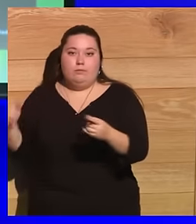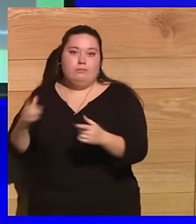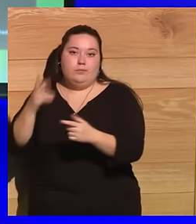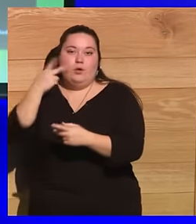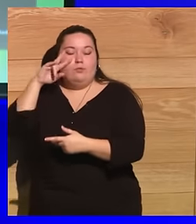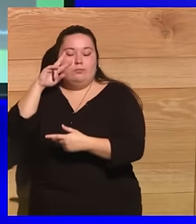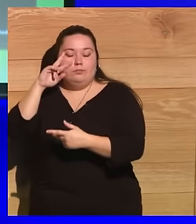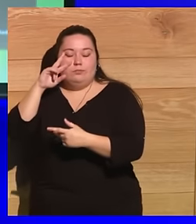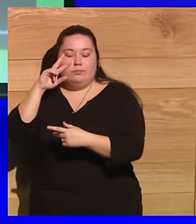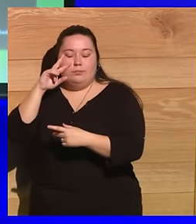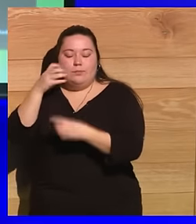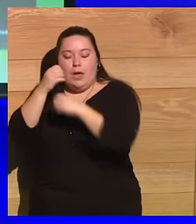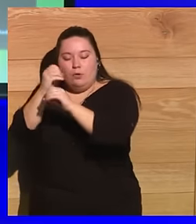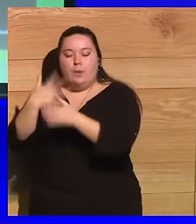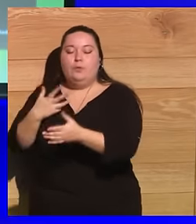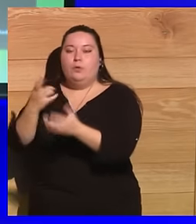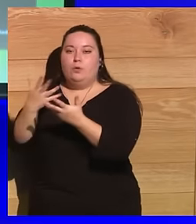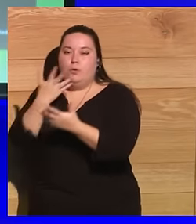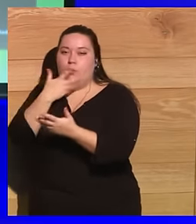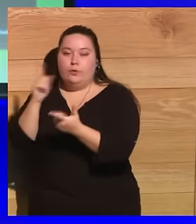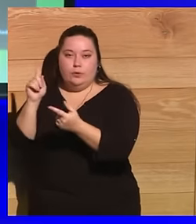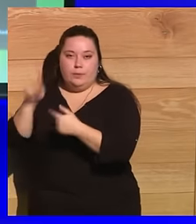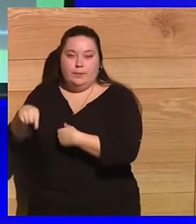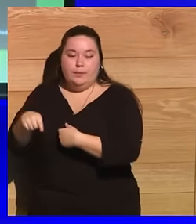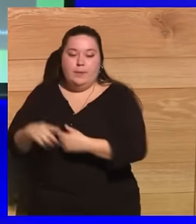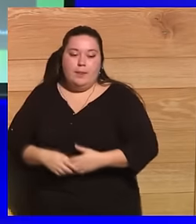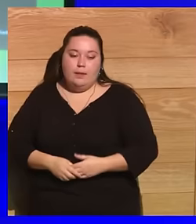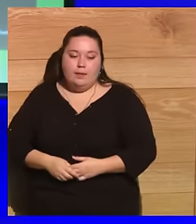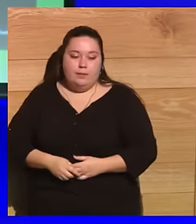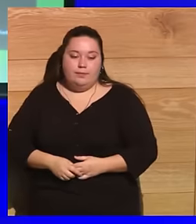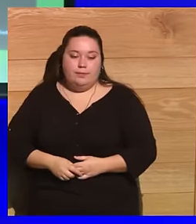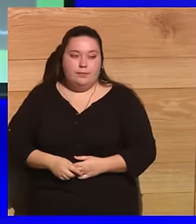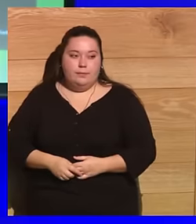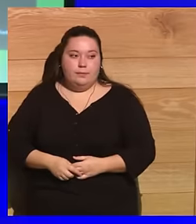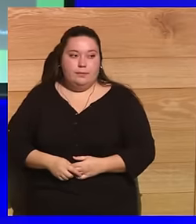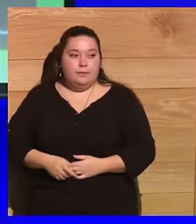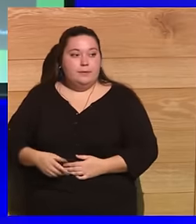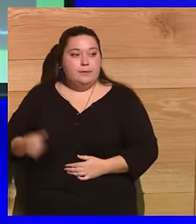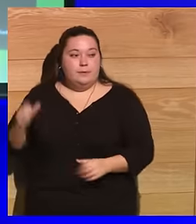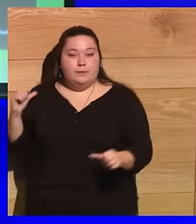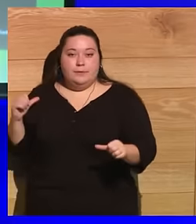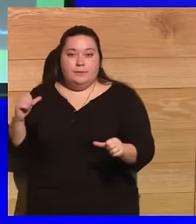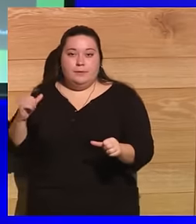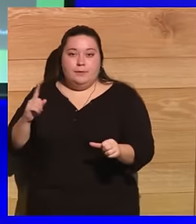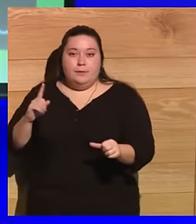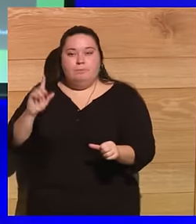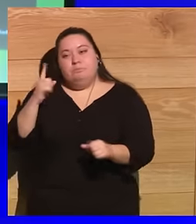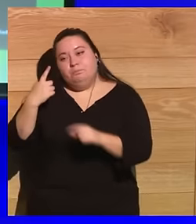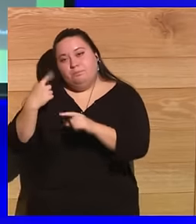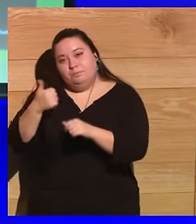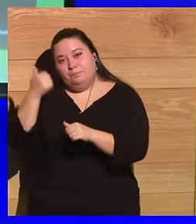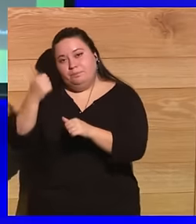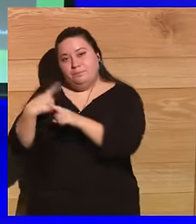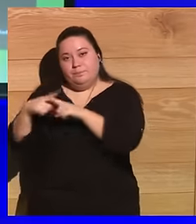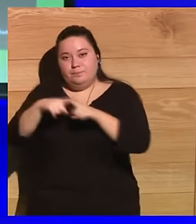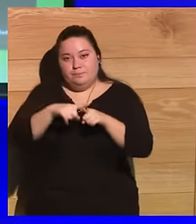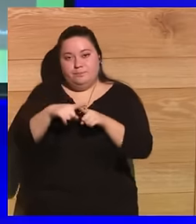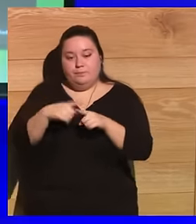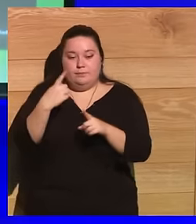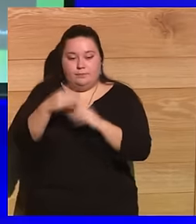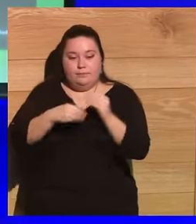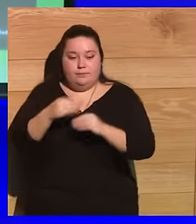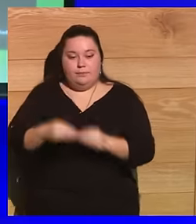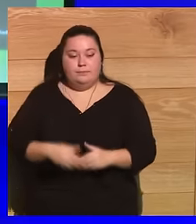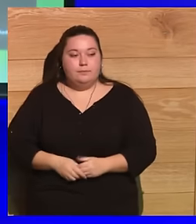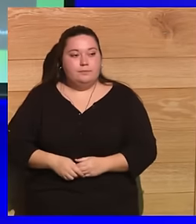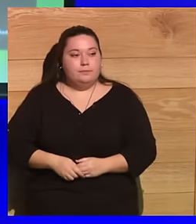estas cosas también pasan, vivimos por la ciencia, ¿verdad? Y bueno, siempre hacemos más cosas, por supuesto, pero pasamos mucho tiempo en el laboratorio, con lo